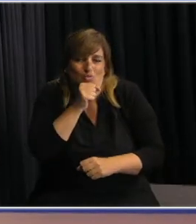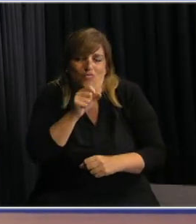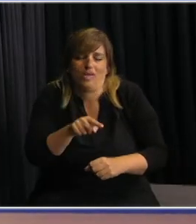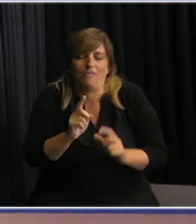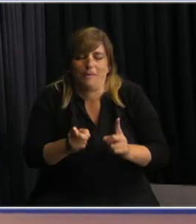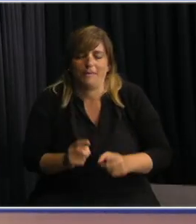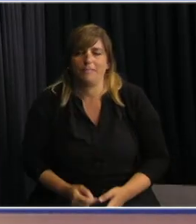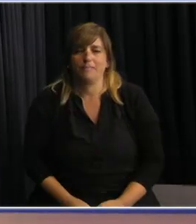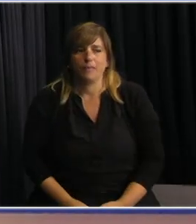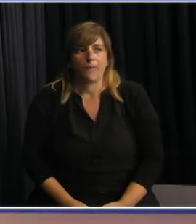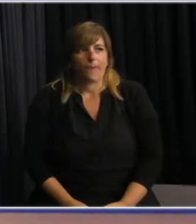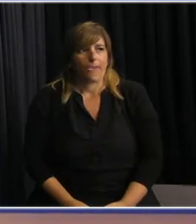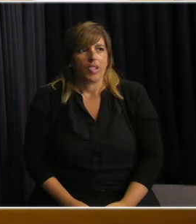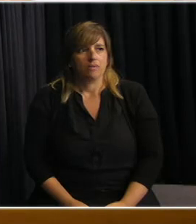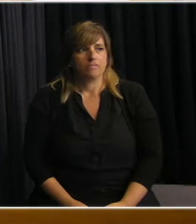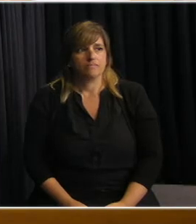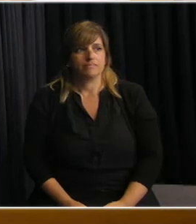a esas personas.